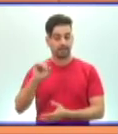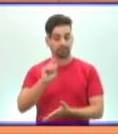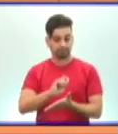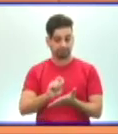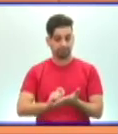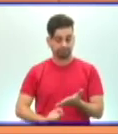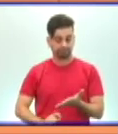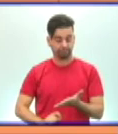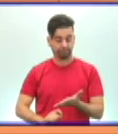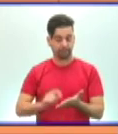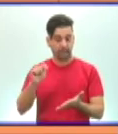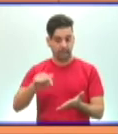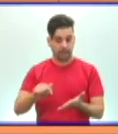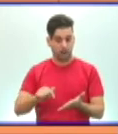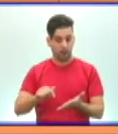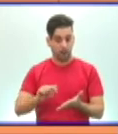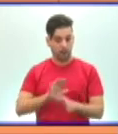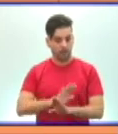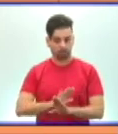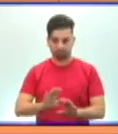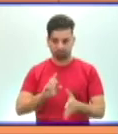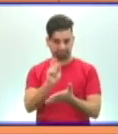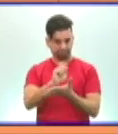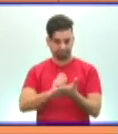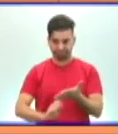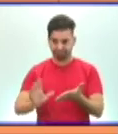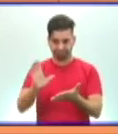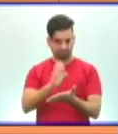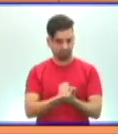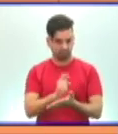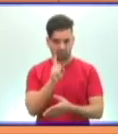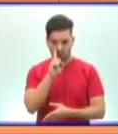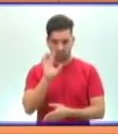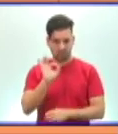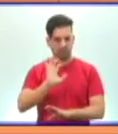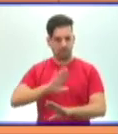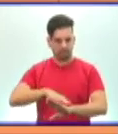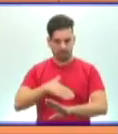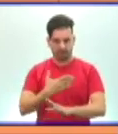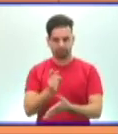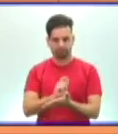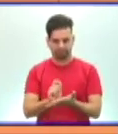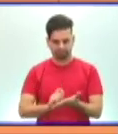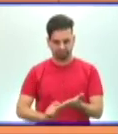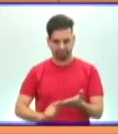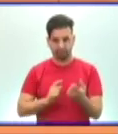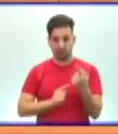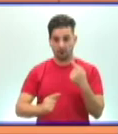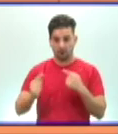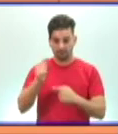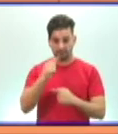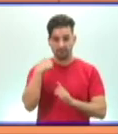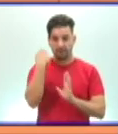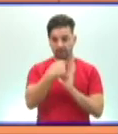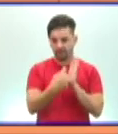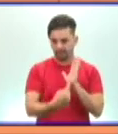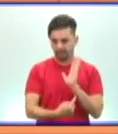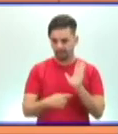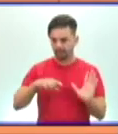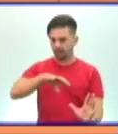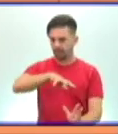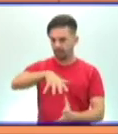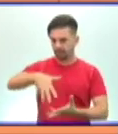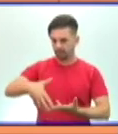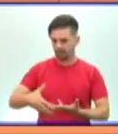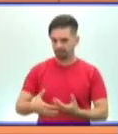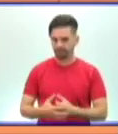de él ahora, pero que estas son las principales características de nuestro planeta y que aprendimos en nuestros encuentros. Es abultada